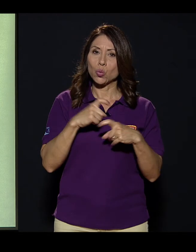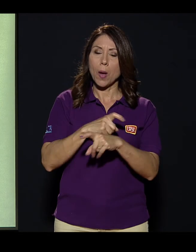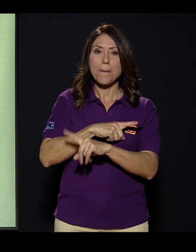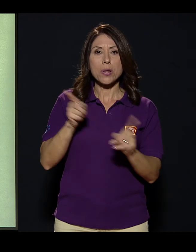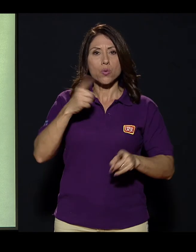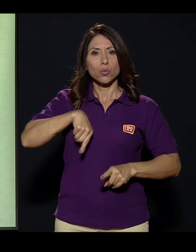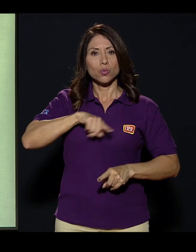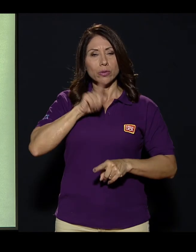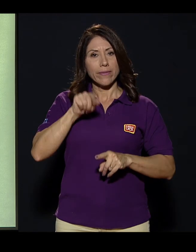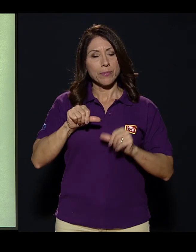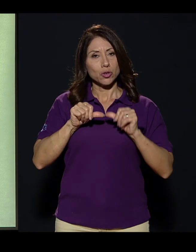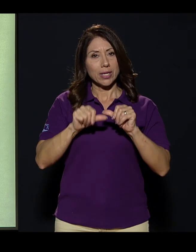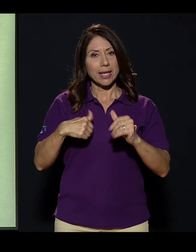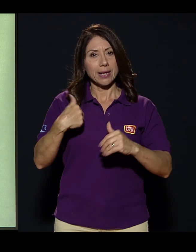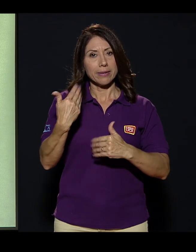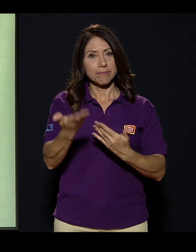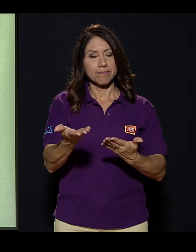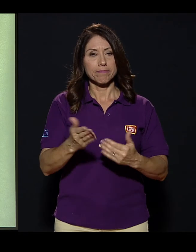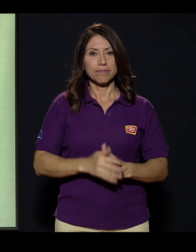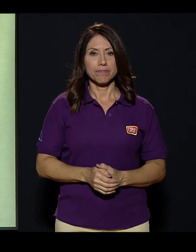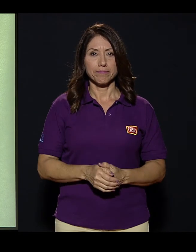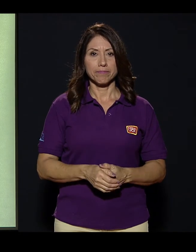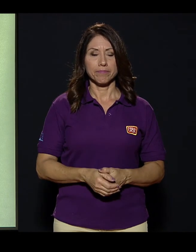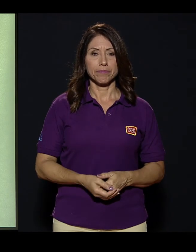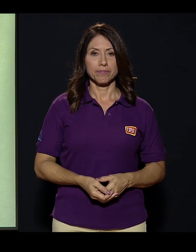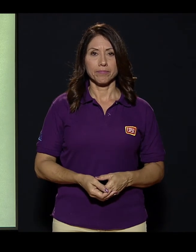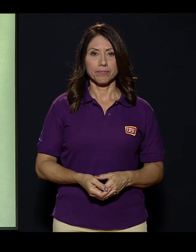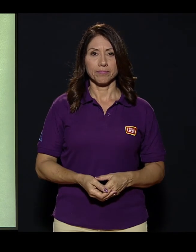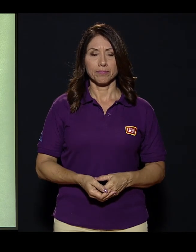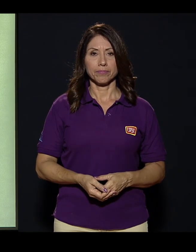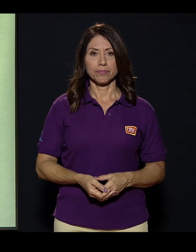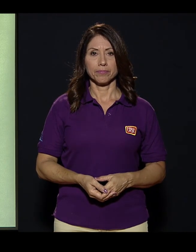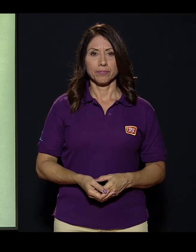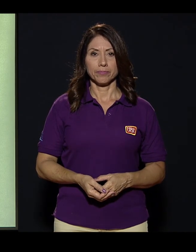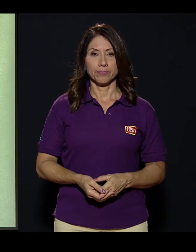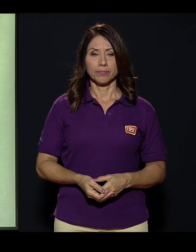¿Por qué hacemos proyectos? Quien llega a una